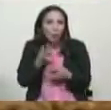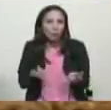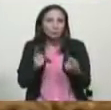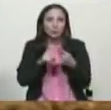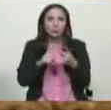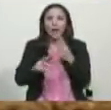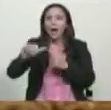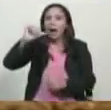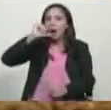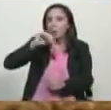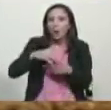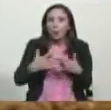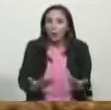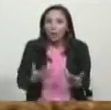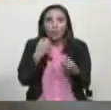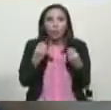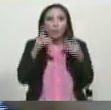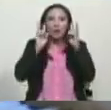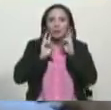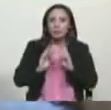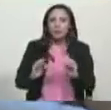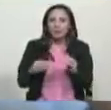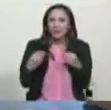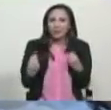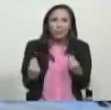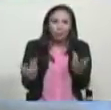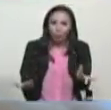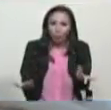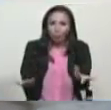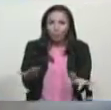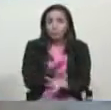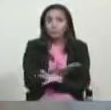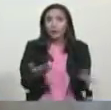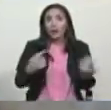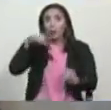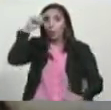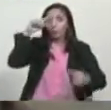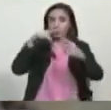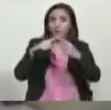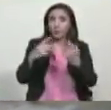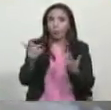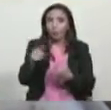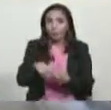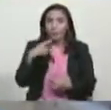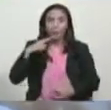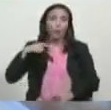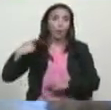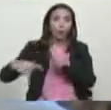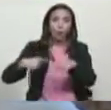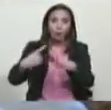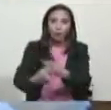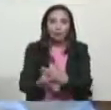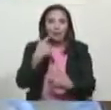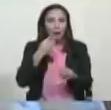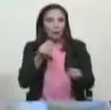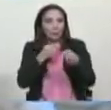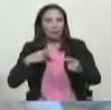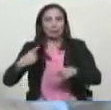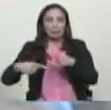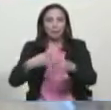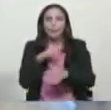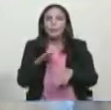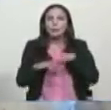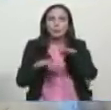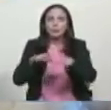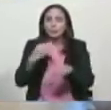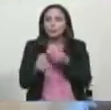de agua, cuál es el mantenimiento que se les hace y cuál es la tarea que ustedes desarrollan todos los días para producir este alimento para todo el pueblo de